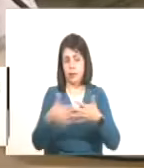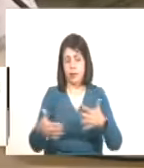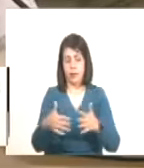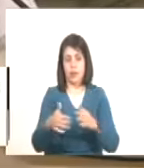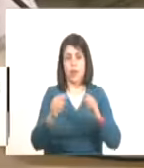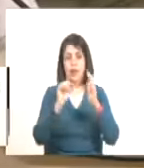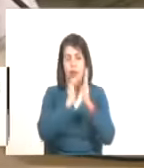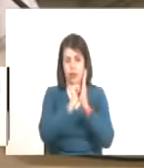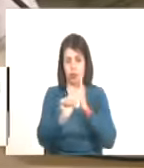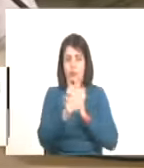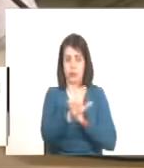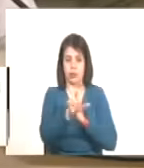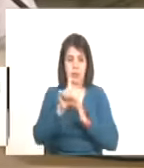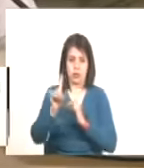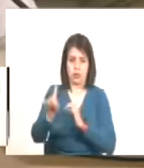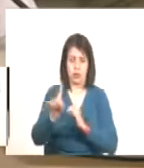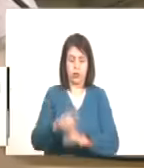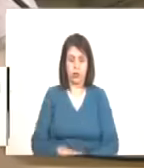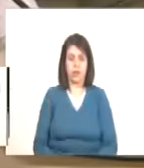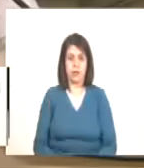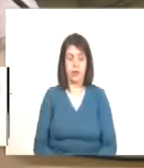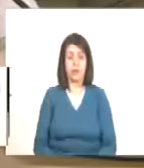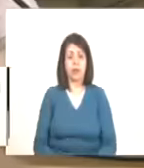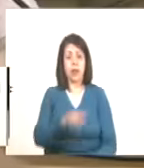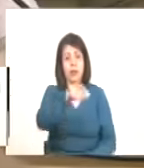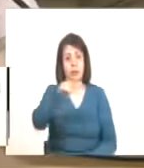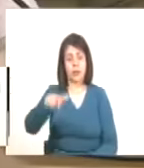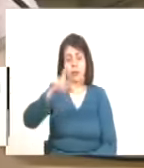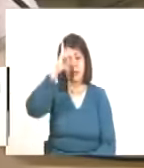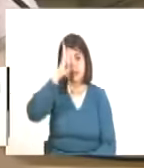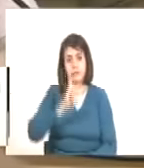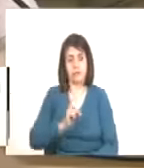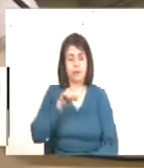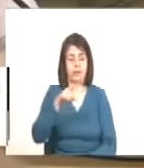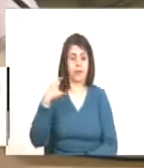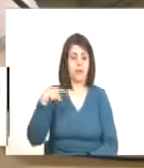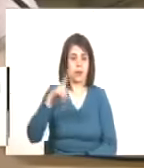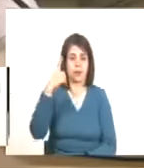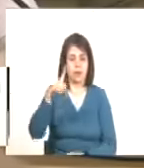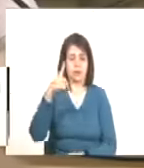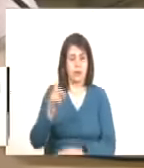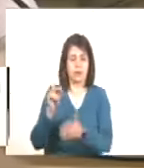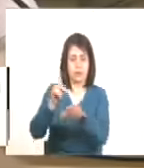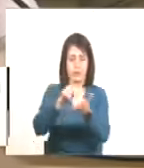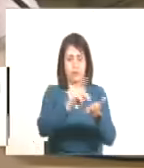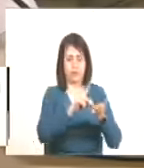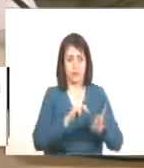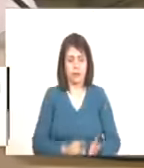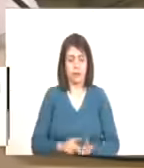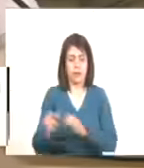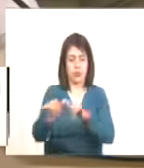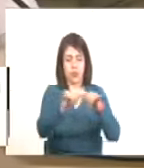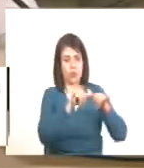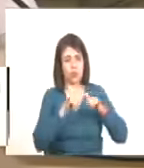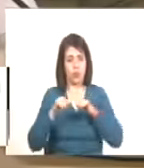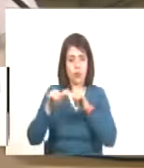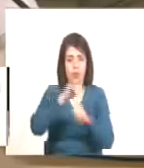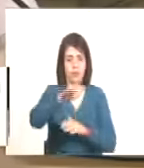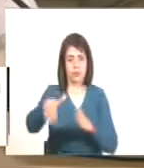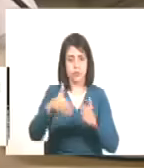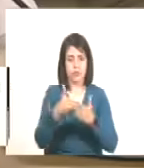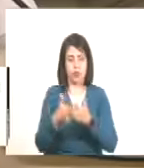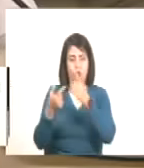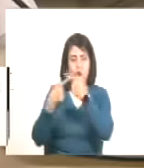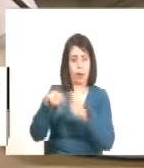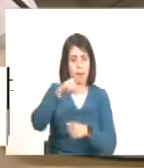siguientes términos. Artículo 31. Las personas con discapacidad tienen derecho a participar en igualdad de condiciones con